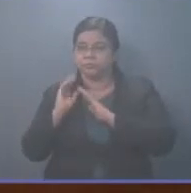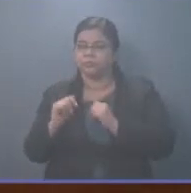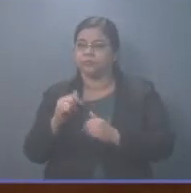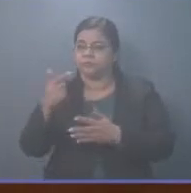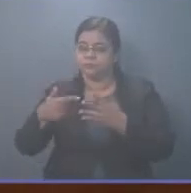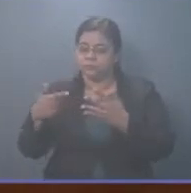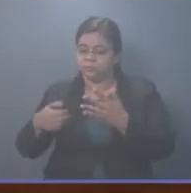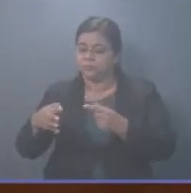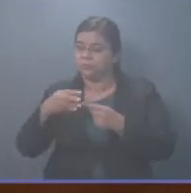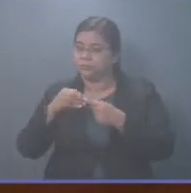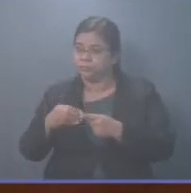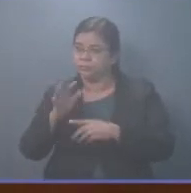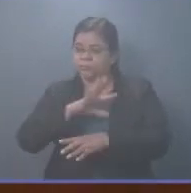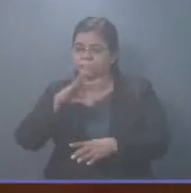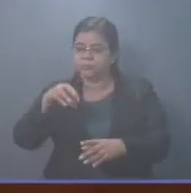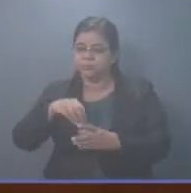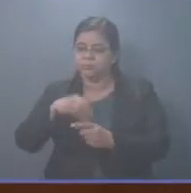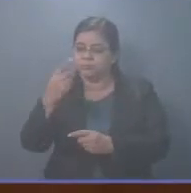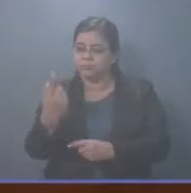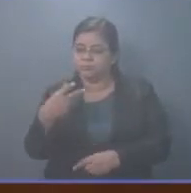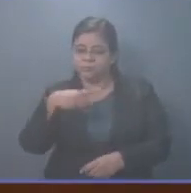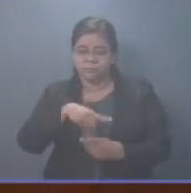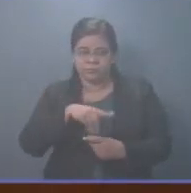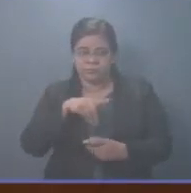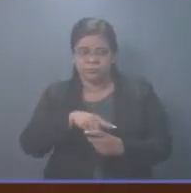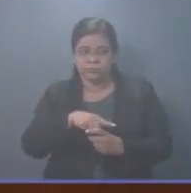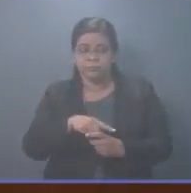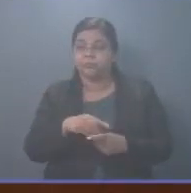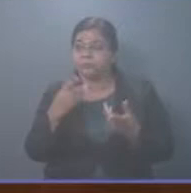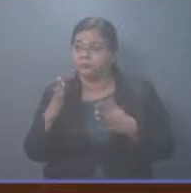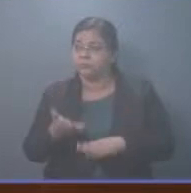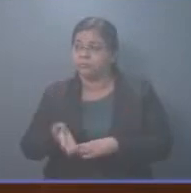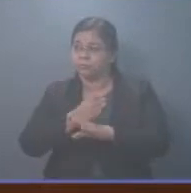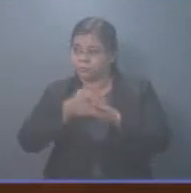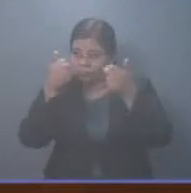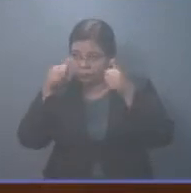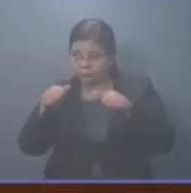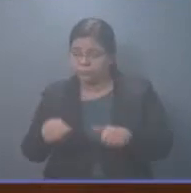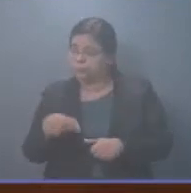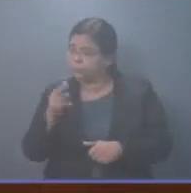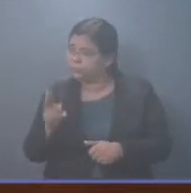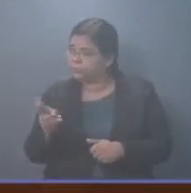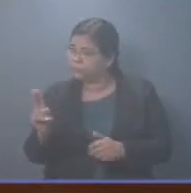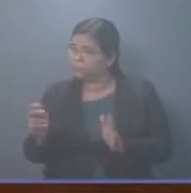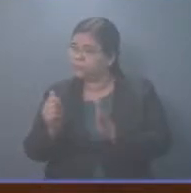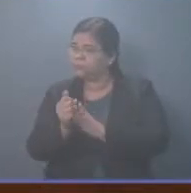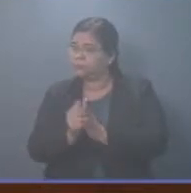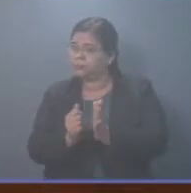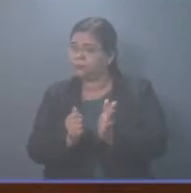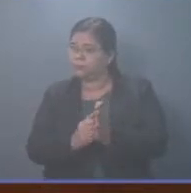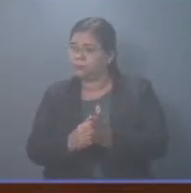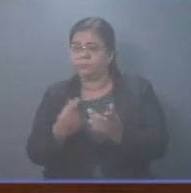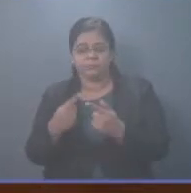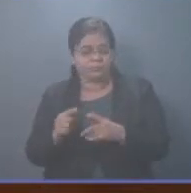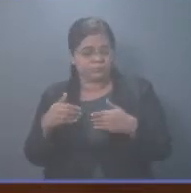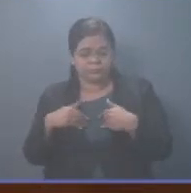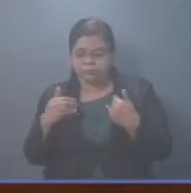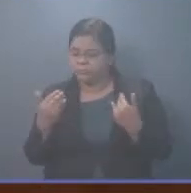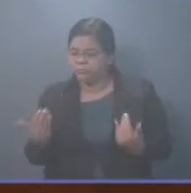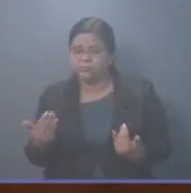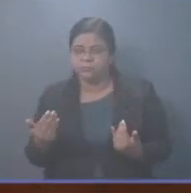la Ley Especial de Inclusión de las Personas con Discapacidad, en donde se aprobó en los mismos términos este artículo, sin contar con